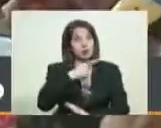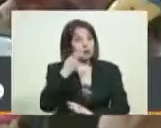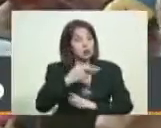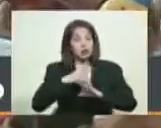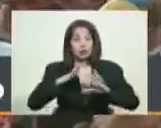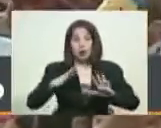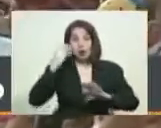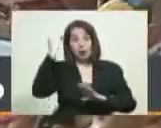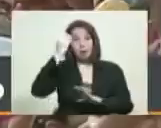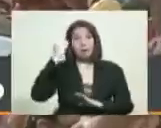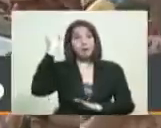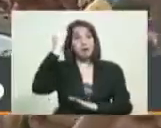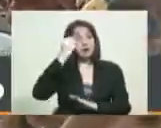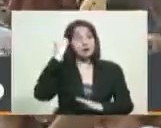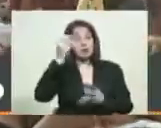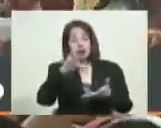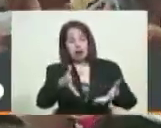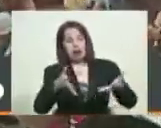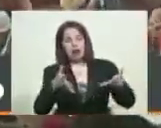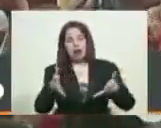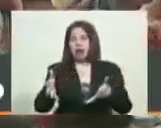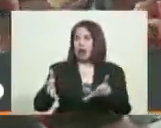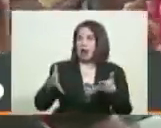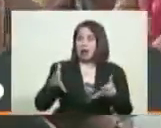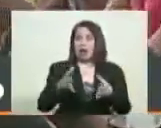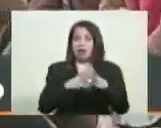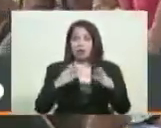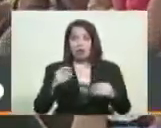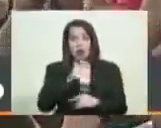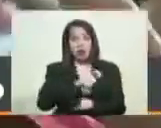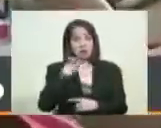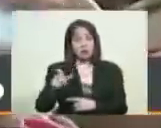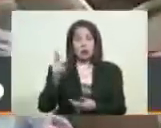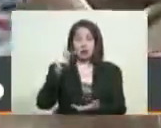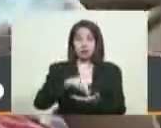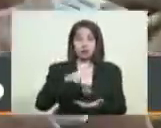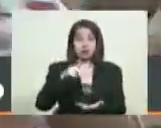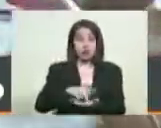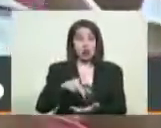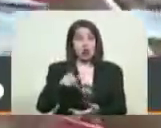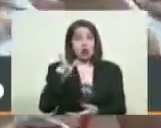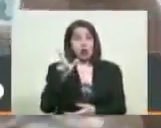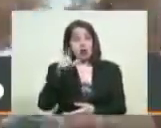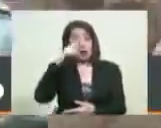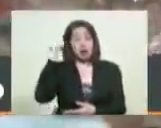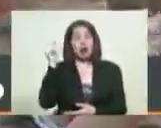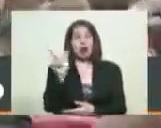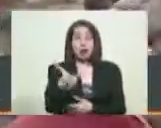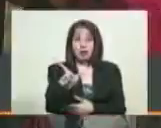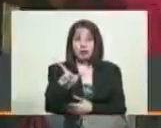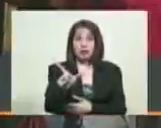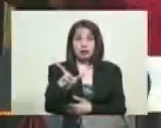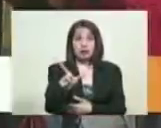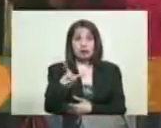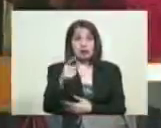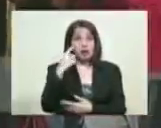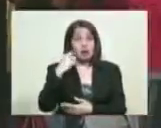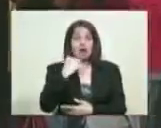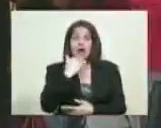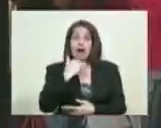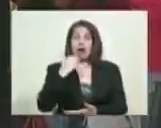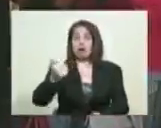Estoy pensando en un premio bien bueno para todos los que voten del carnet de la patria el 20 de mayo. Algo bien bueno